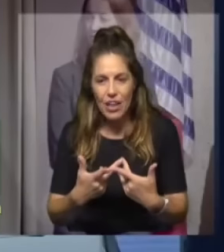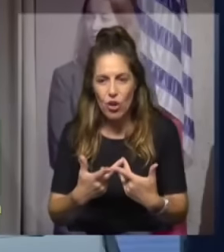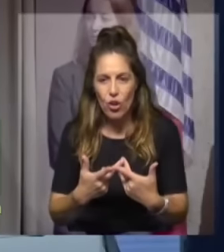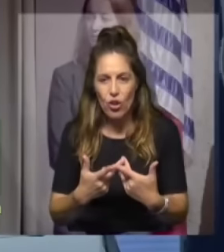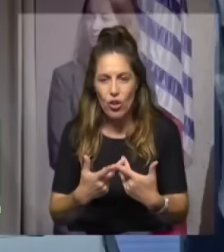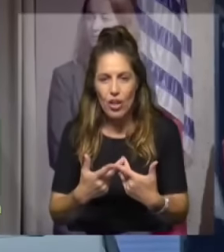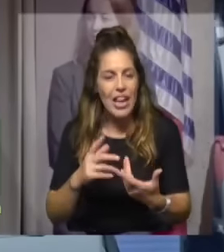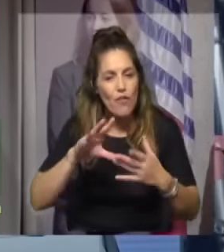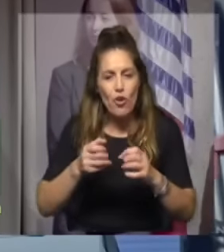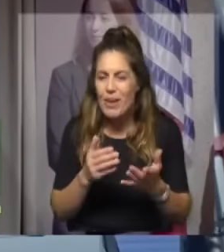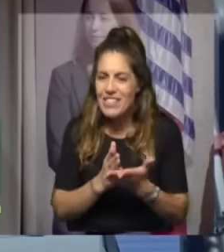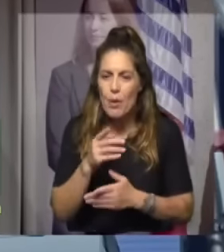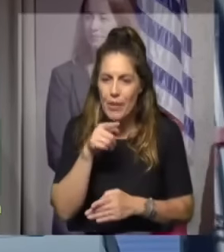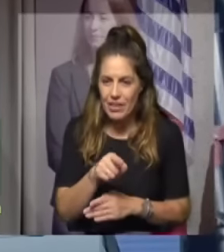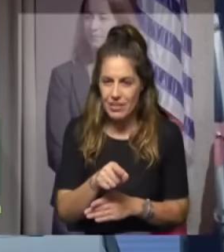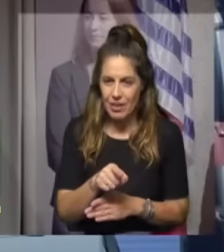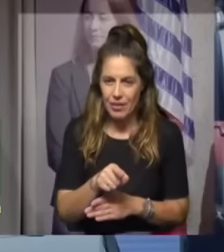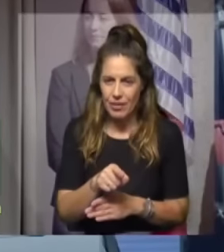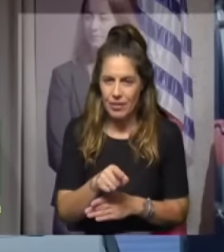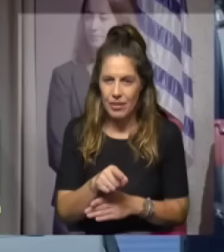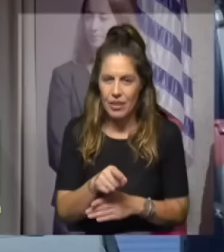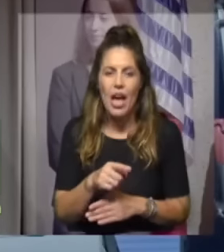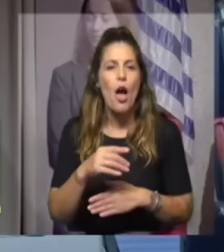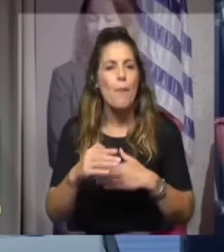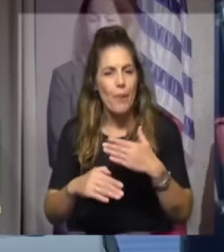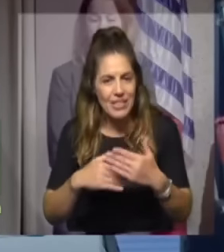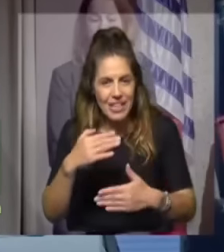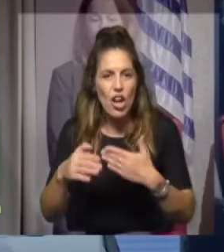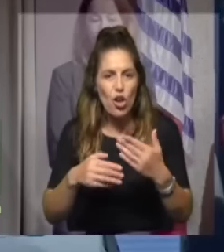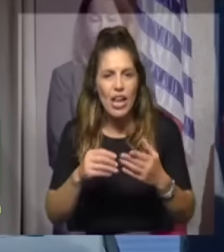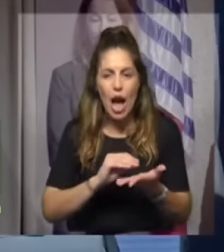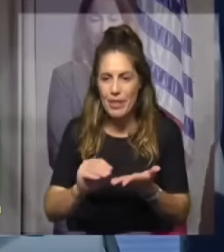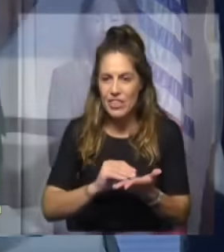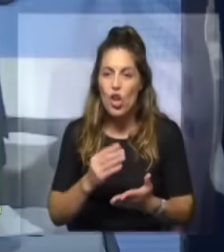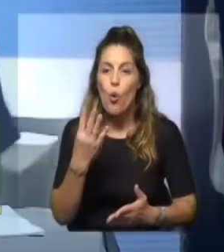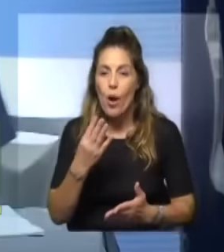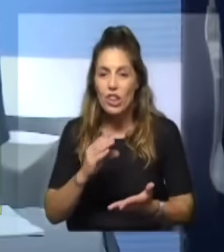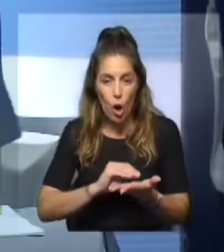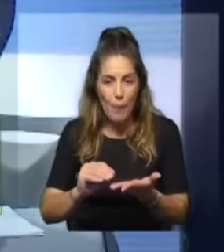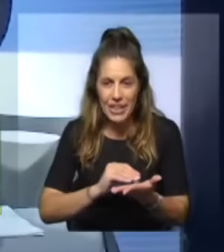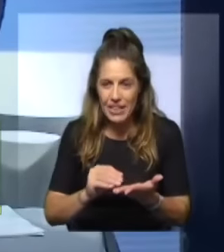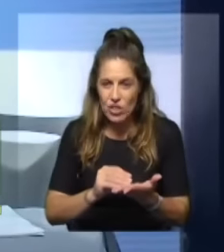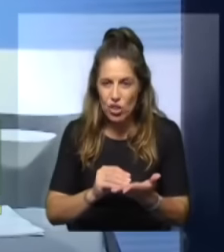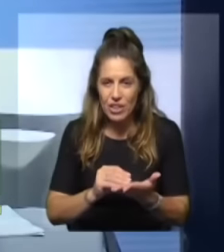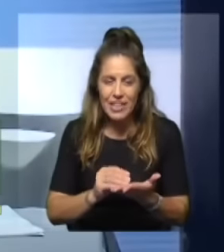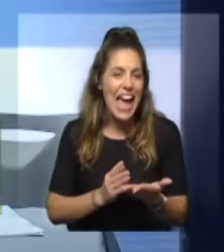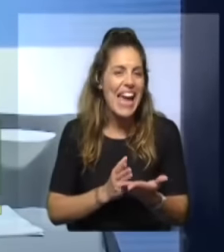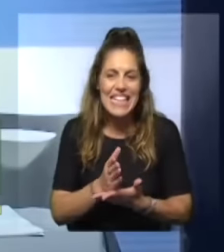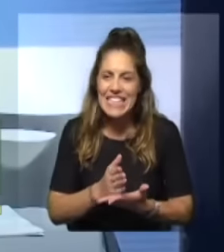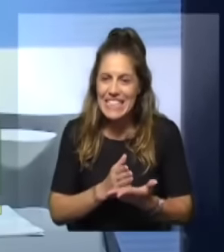concebía otra forma y pasaron las administraciones cuatro y no hubo una en la que no